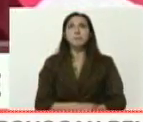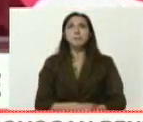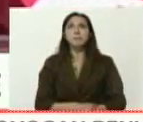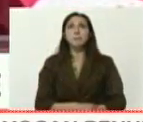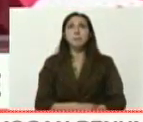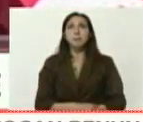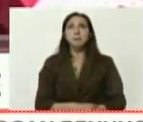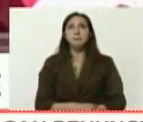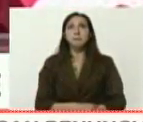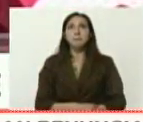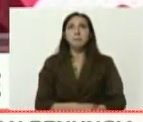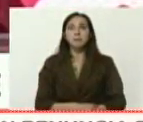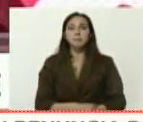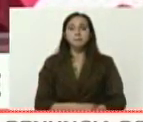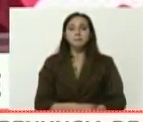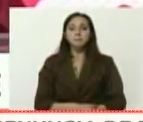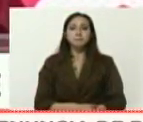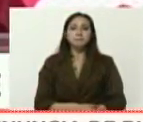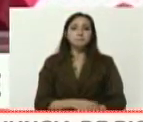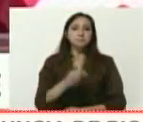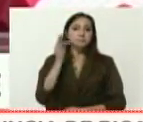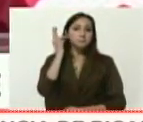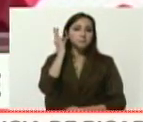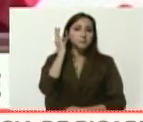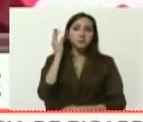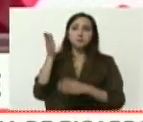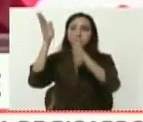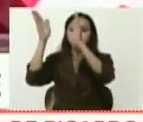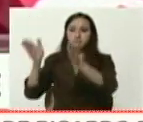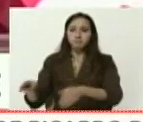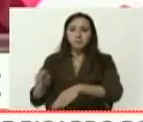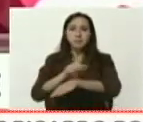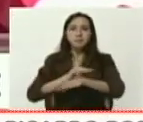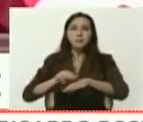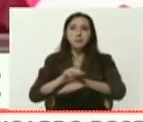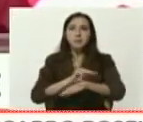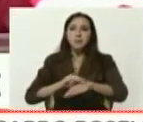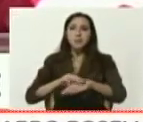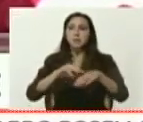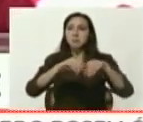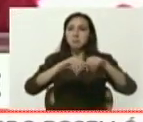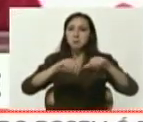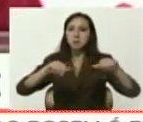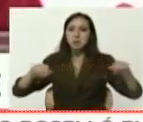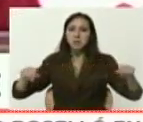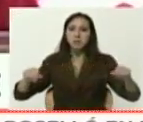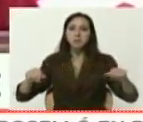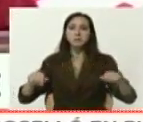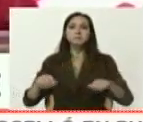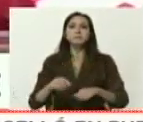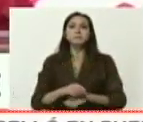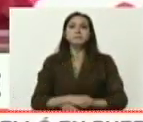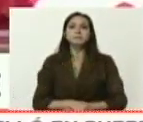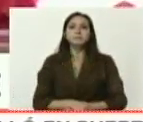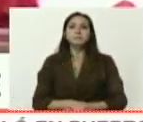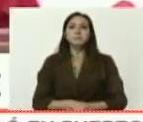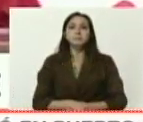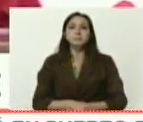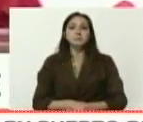Ciudadana Mayerlín Arias, ministra del Poder Popular para la Agricultura Urbana. Bueno, ya está.